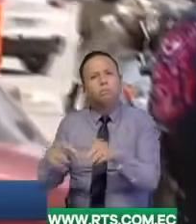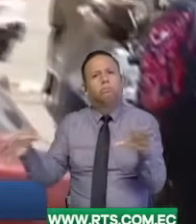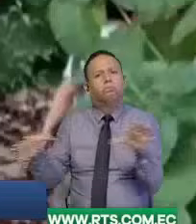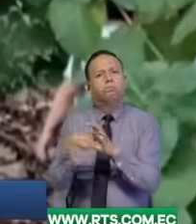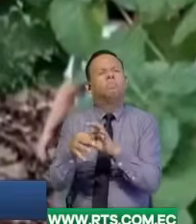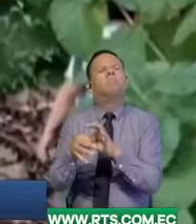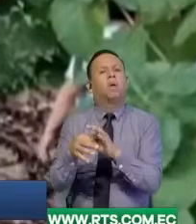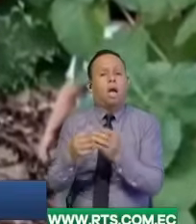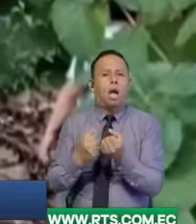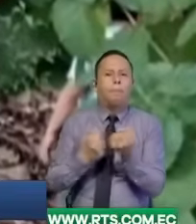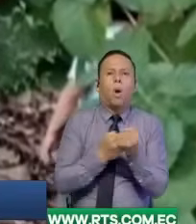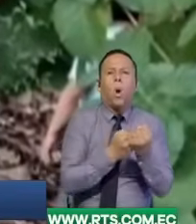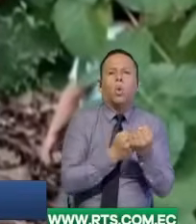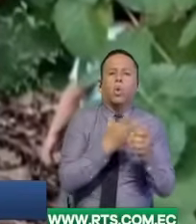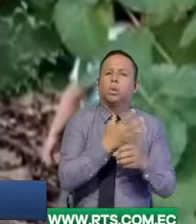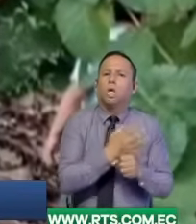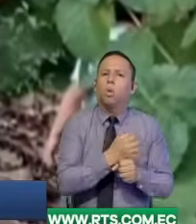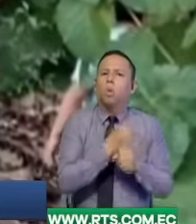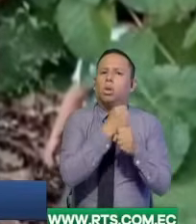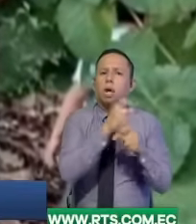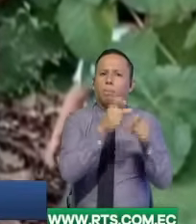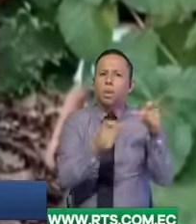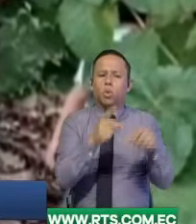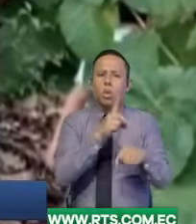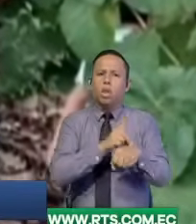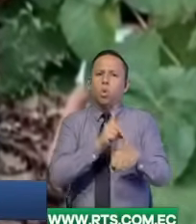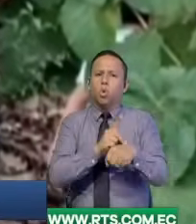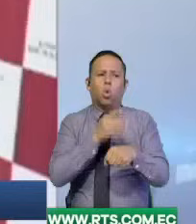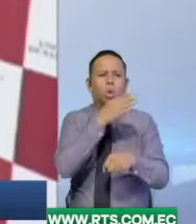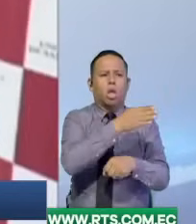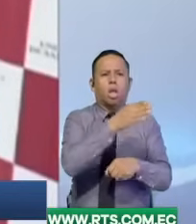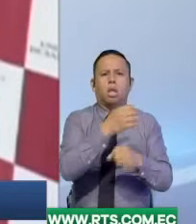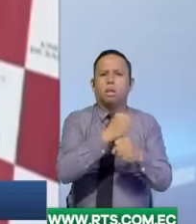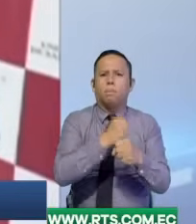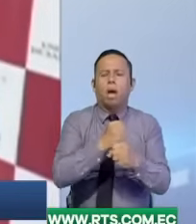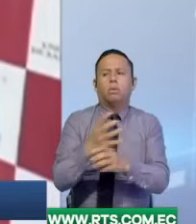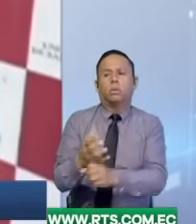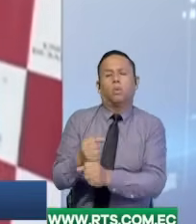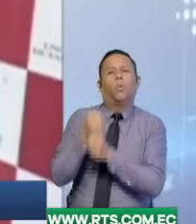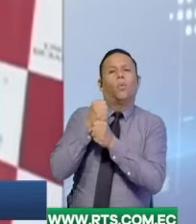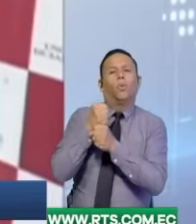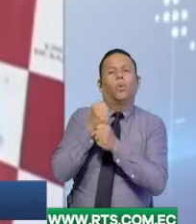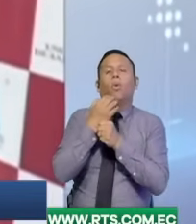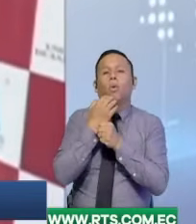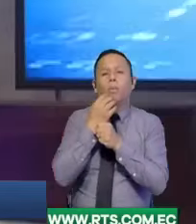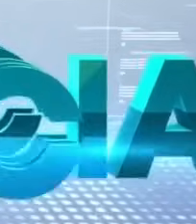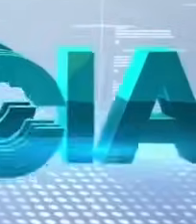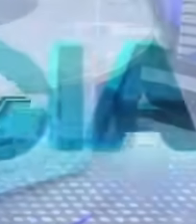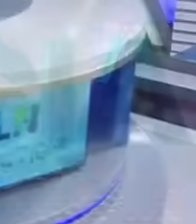brindar seguridad a los médicos durante su ejercicio profesional. Pausa y volvemos.